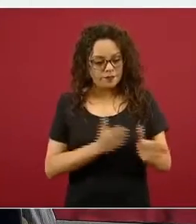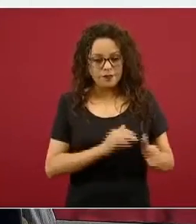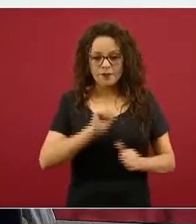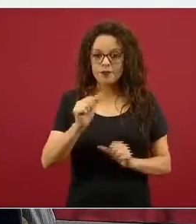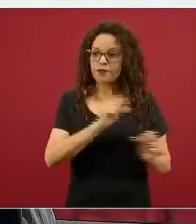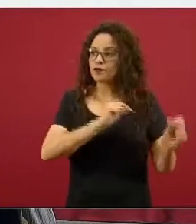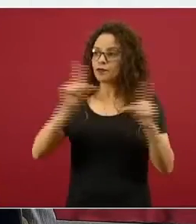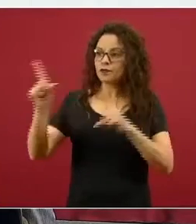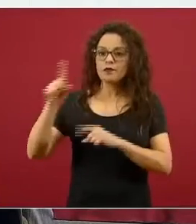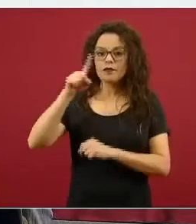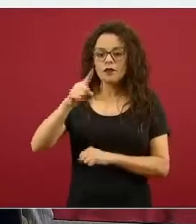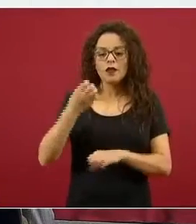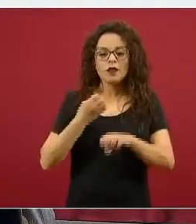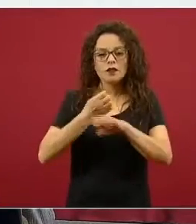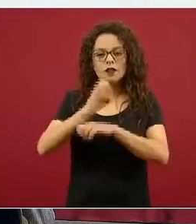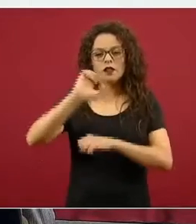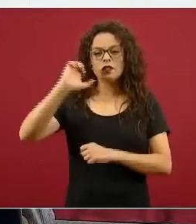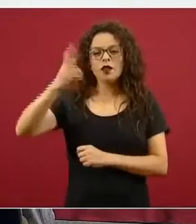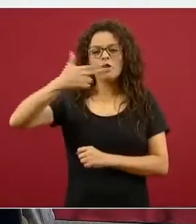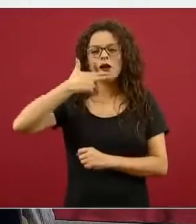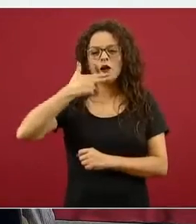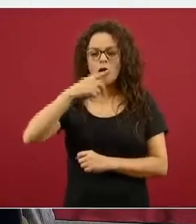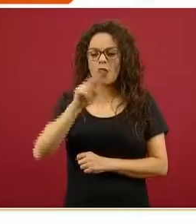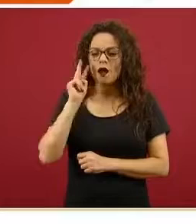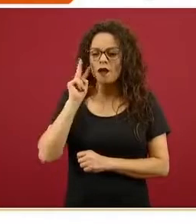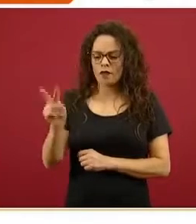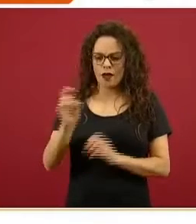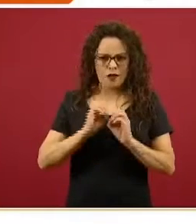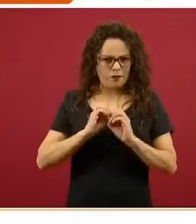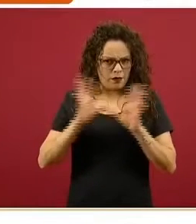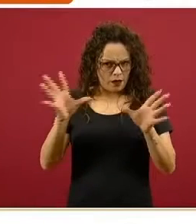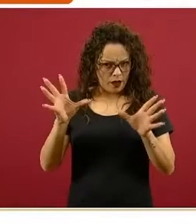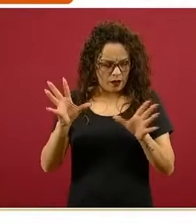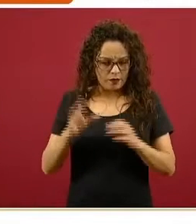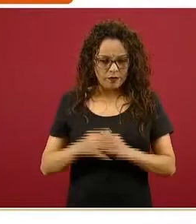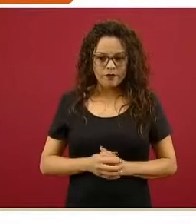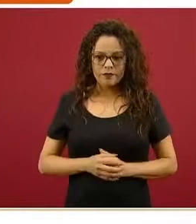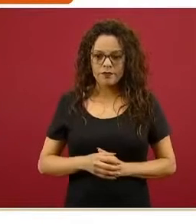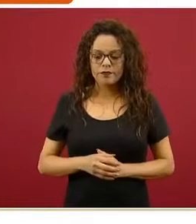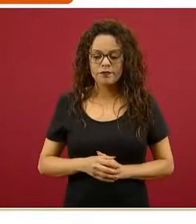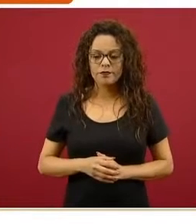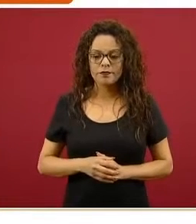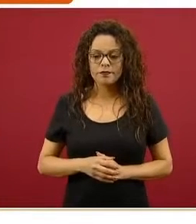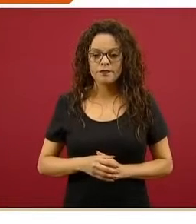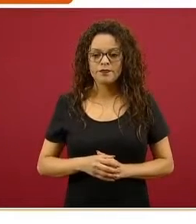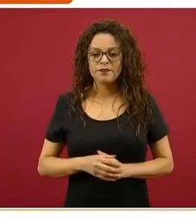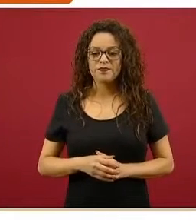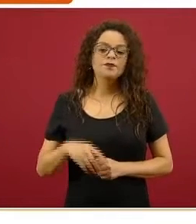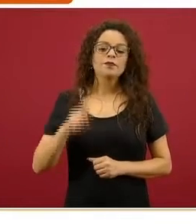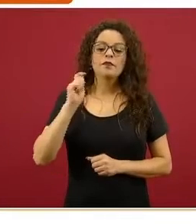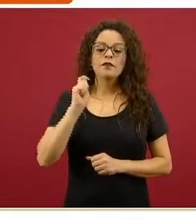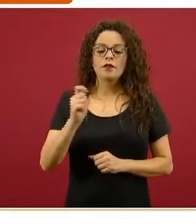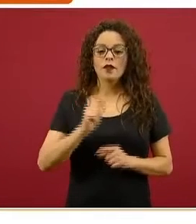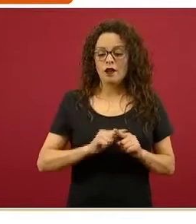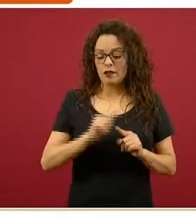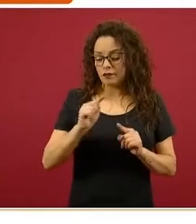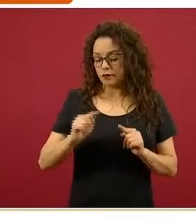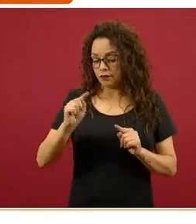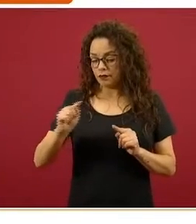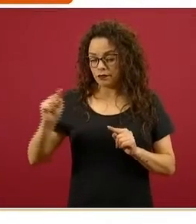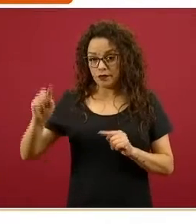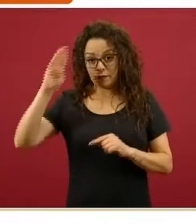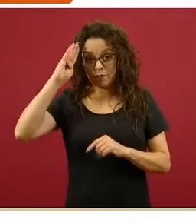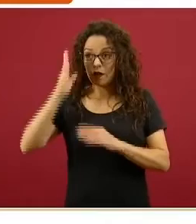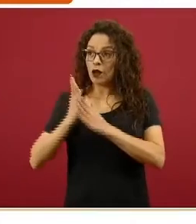Chihuahua es también de los que mostré ayer, donde claramente después de una curva epidémica que había estado